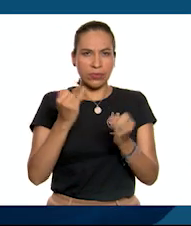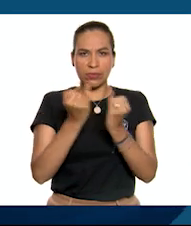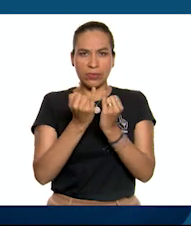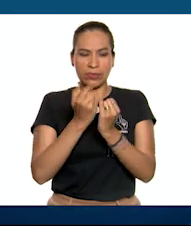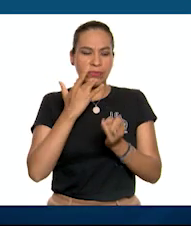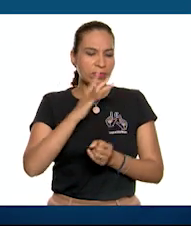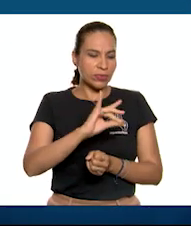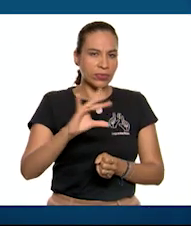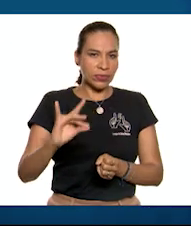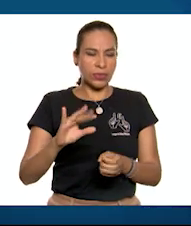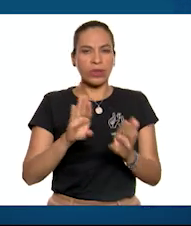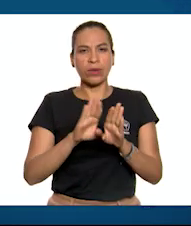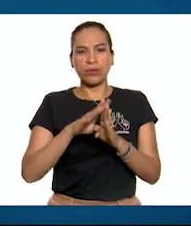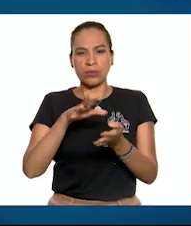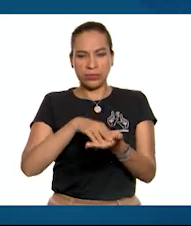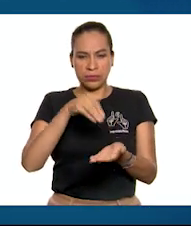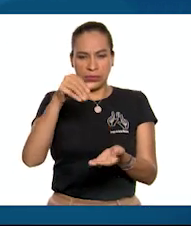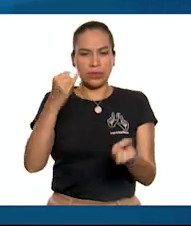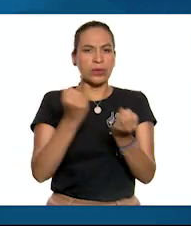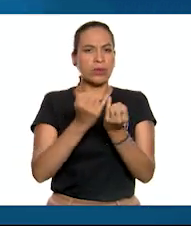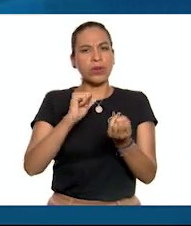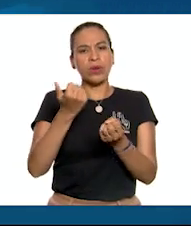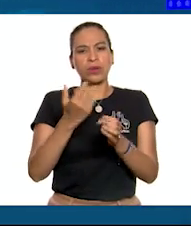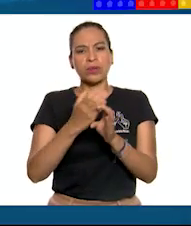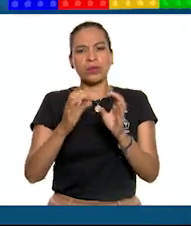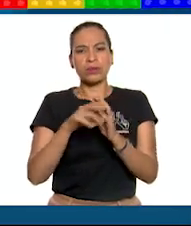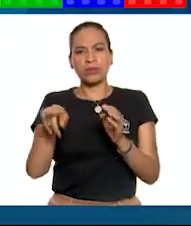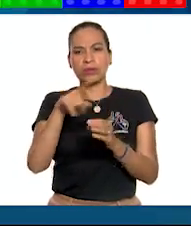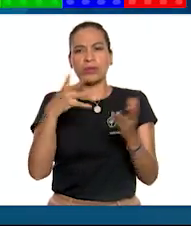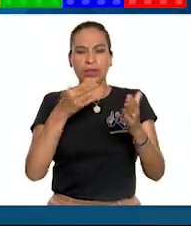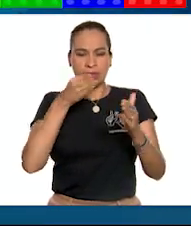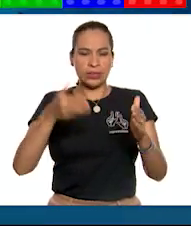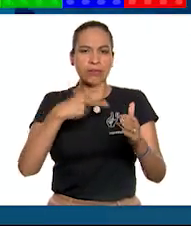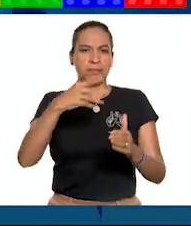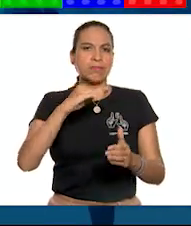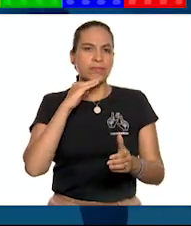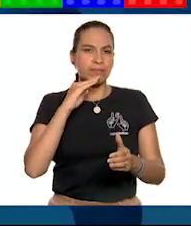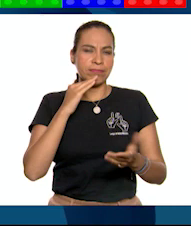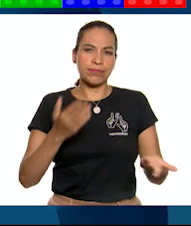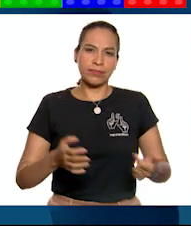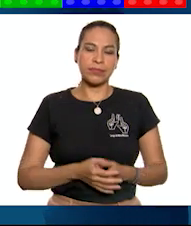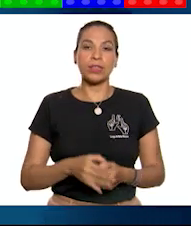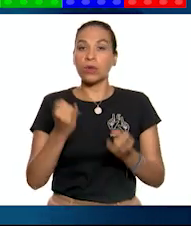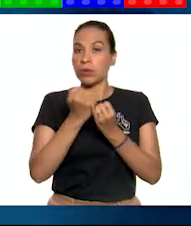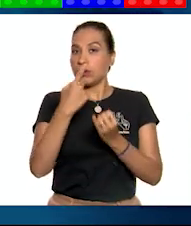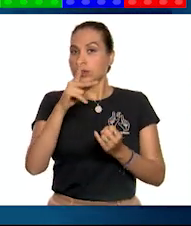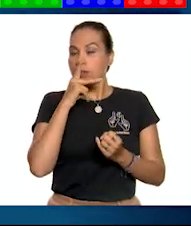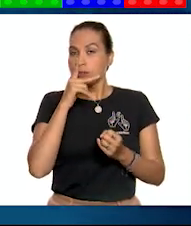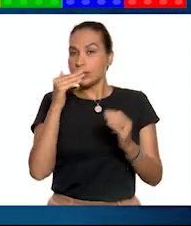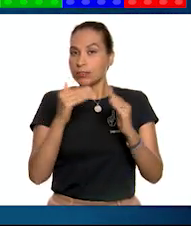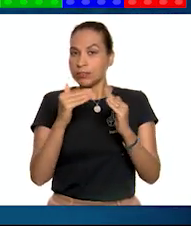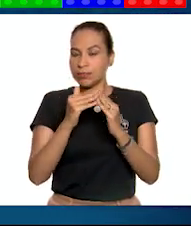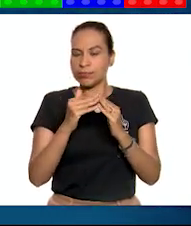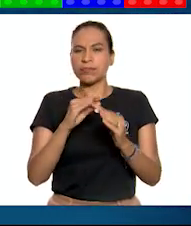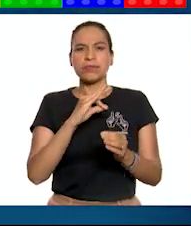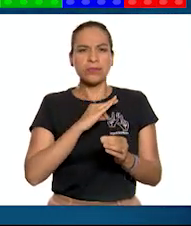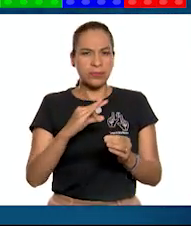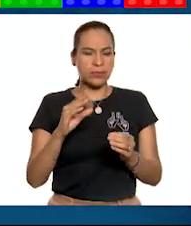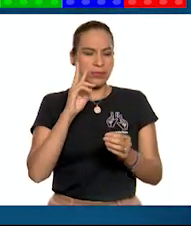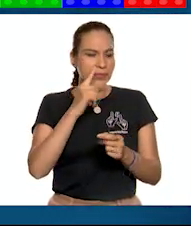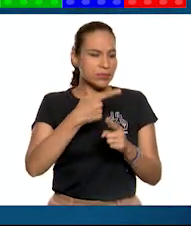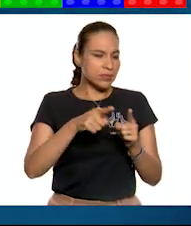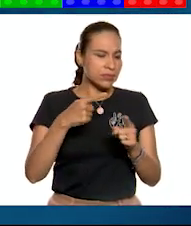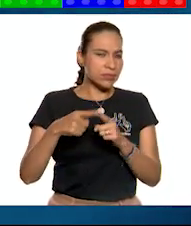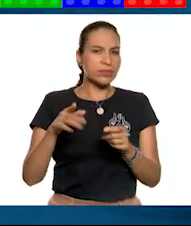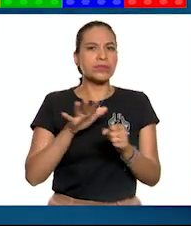simple vista, como la arena o algún guisado de las que hace tu mamá, Ale, o también tu papá en casa, los que podemos